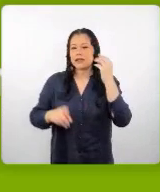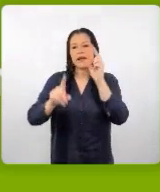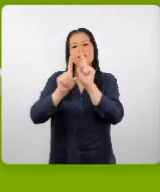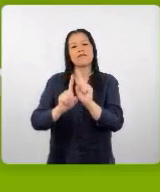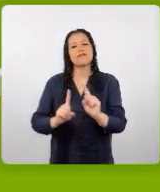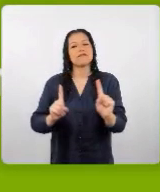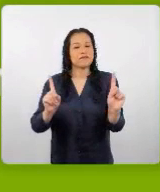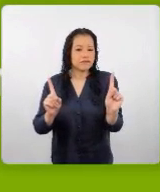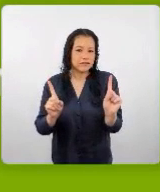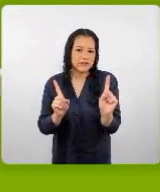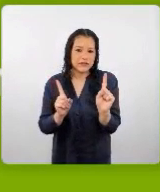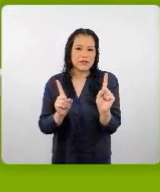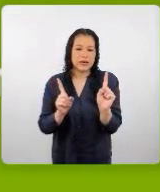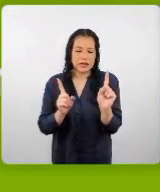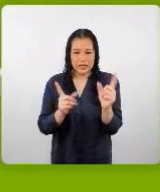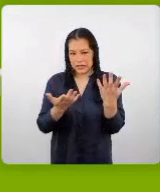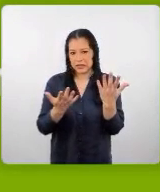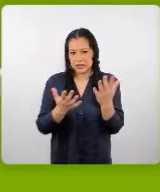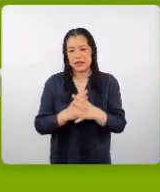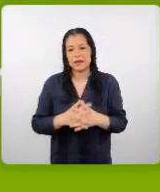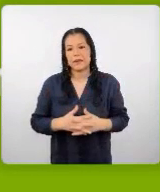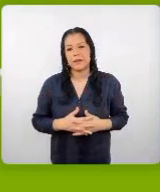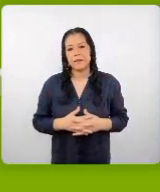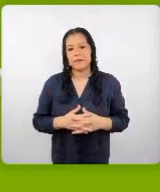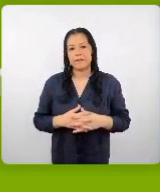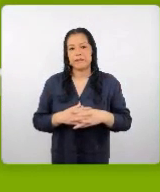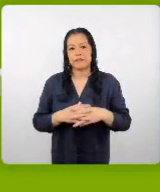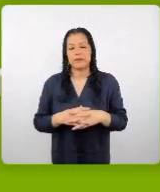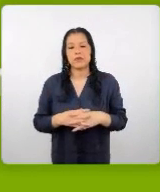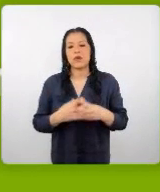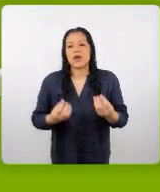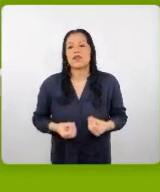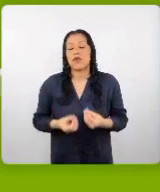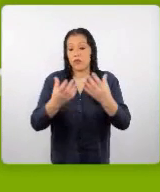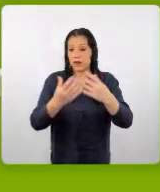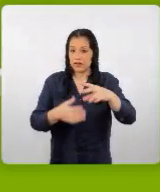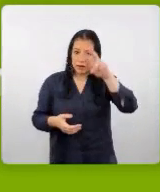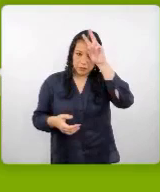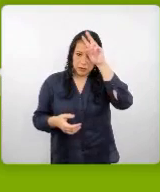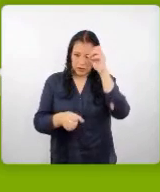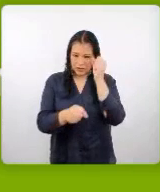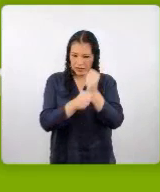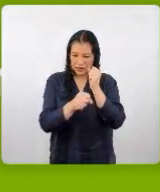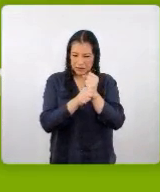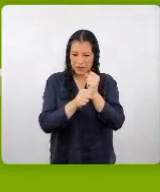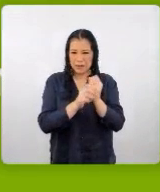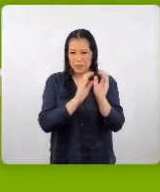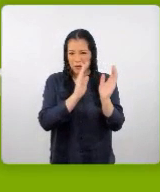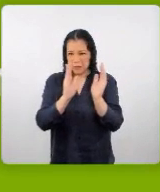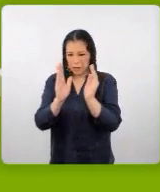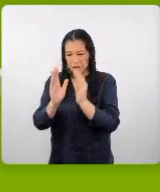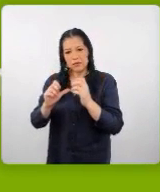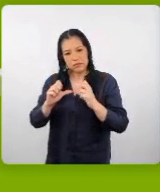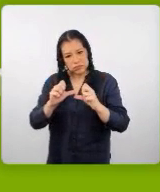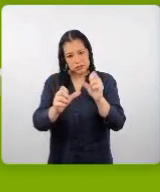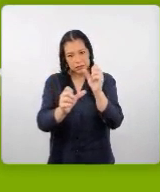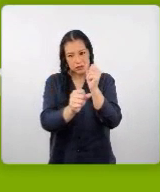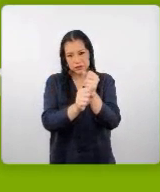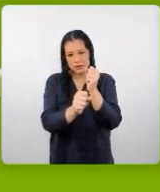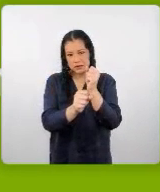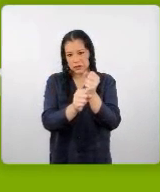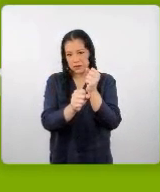distinta dentro de lo que es lo que ofrece el Perú. Entonces, se han trabajado en diferentes etapas y seguimos trabajando